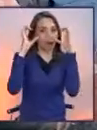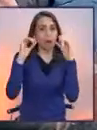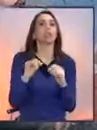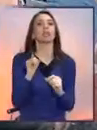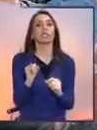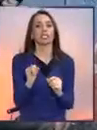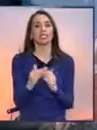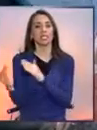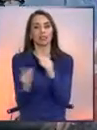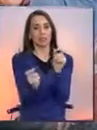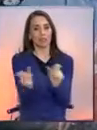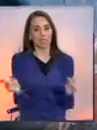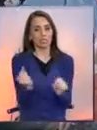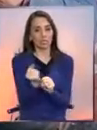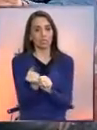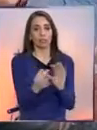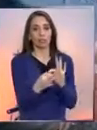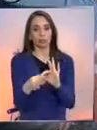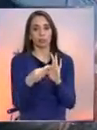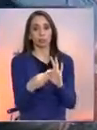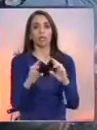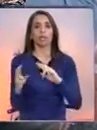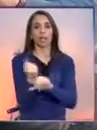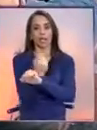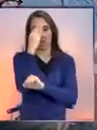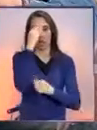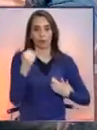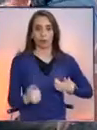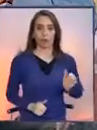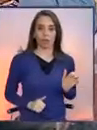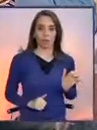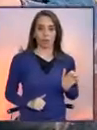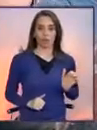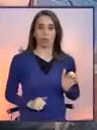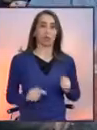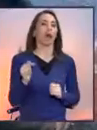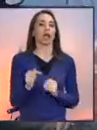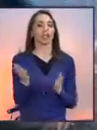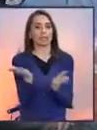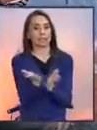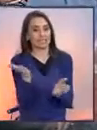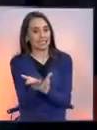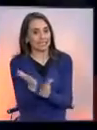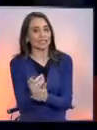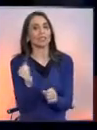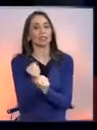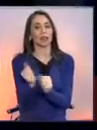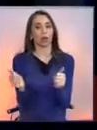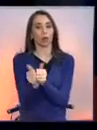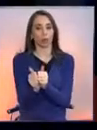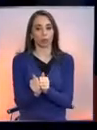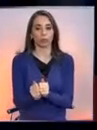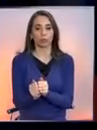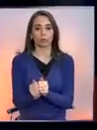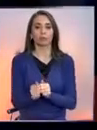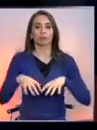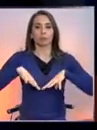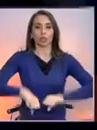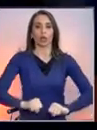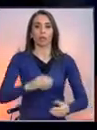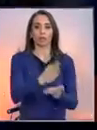y fortalecer las relaciones con Carabineros y con la PDI, que aquí le han dado fuerte. Tenemos que trabajar con ellos. Tomas en